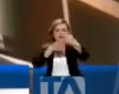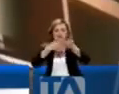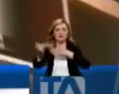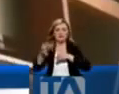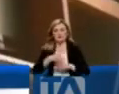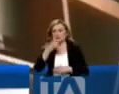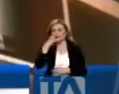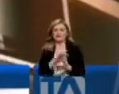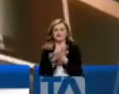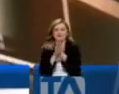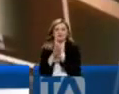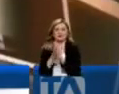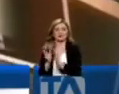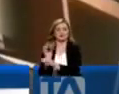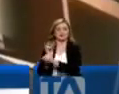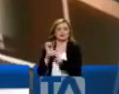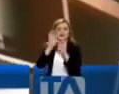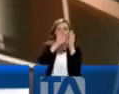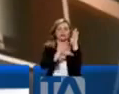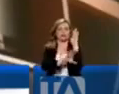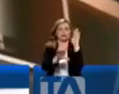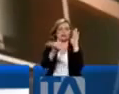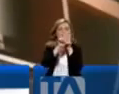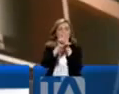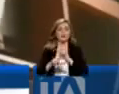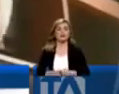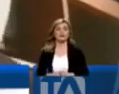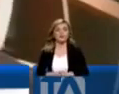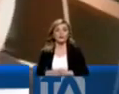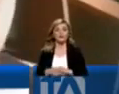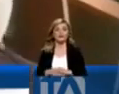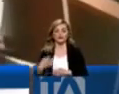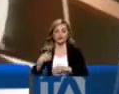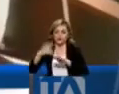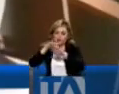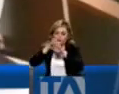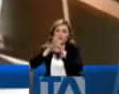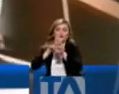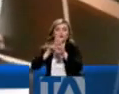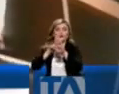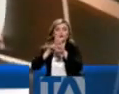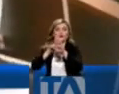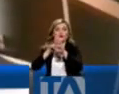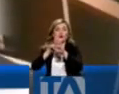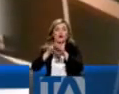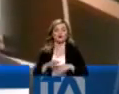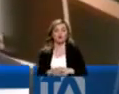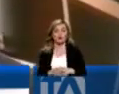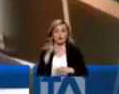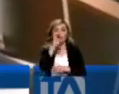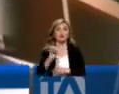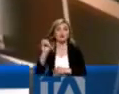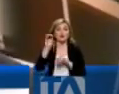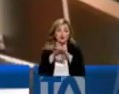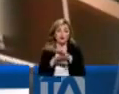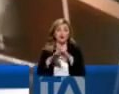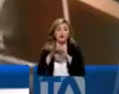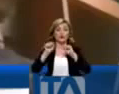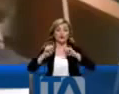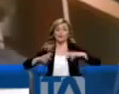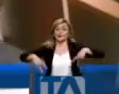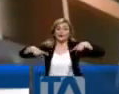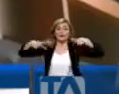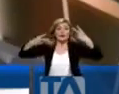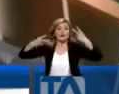una obligación constitucional y legal que garantizará al menos un mínimo porcentaje para que mantengan su